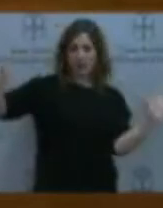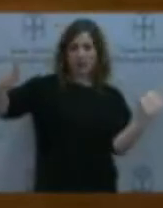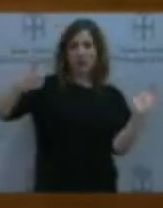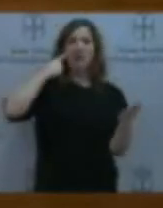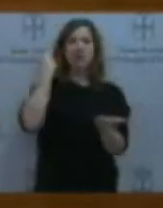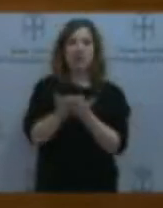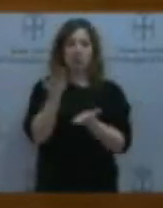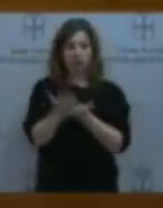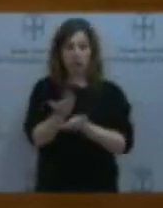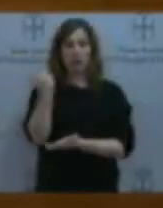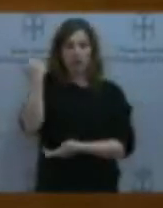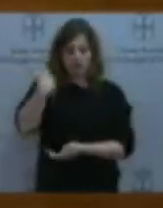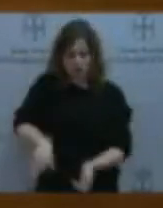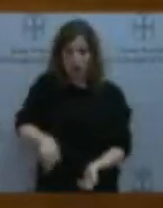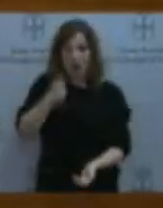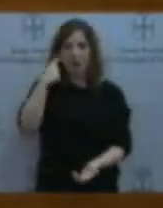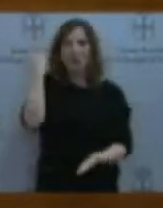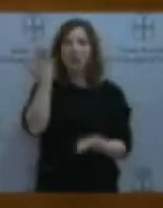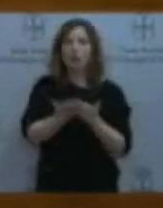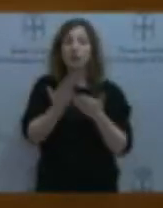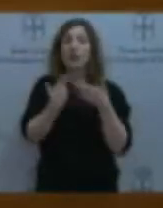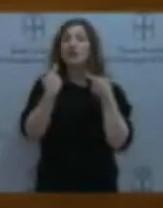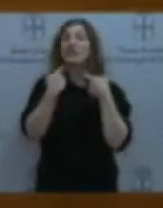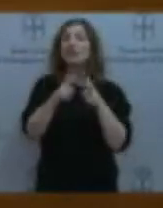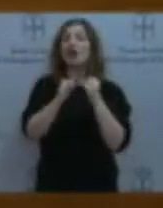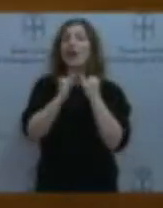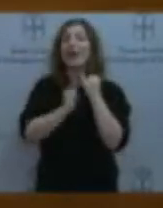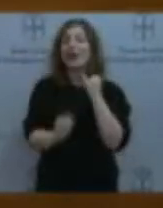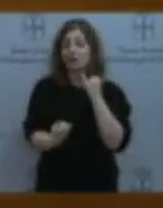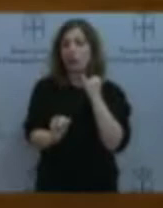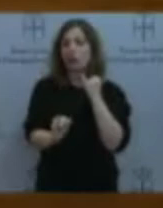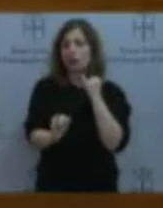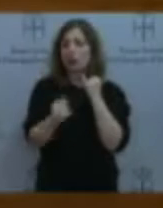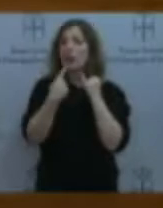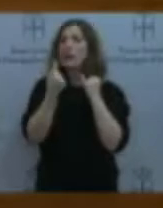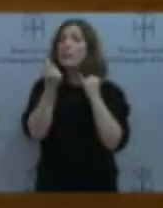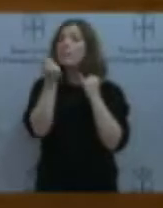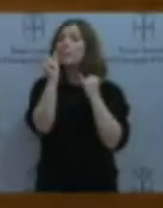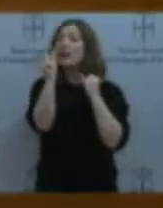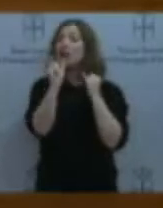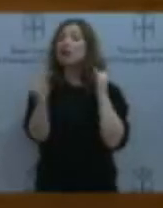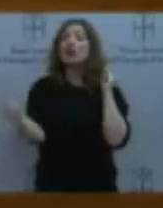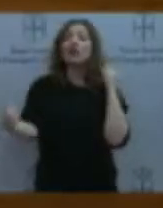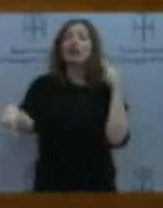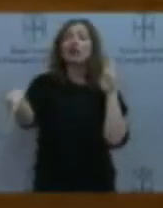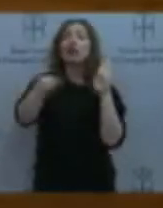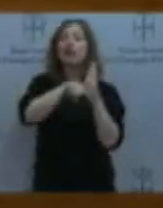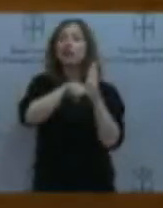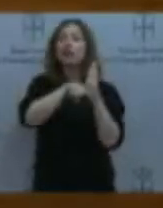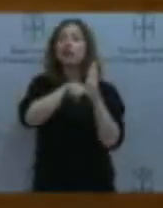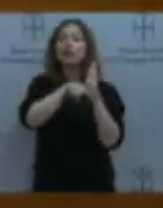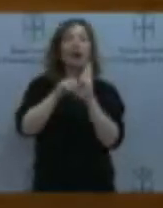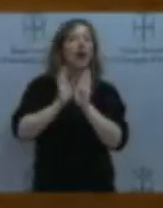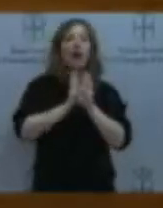demostrado que el sector eléctrico fija los precios al margen de la realidad, ni de